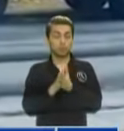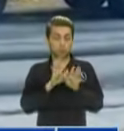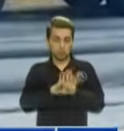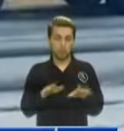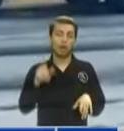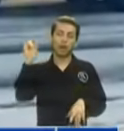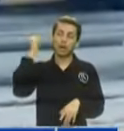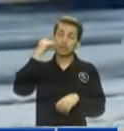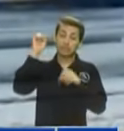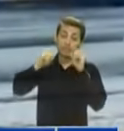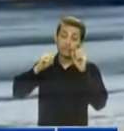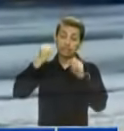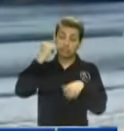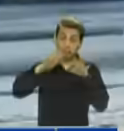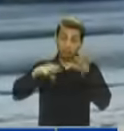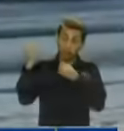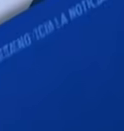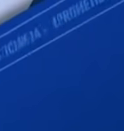Cruz.